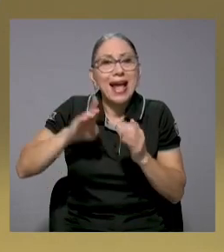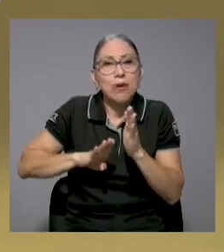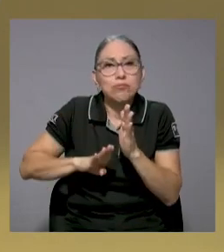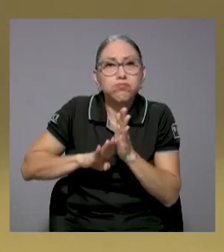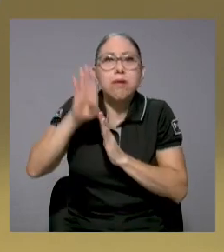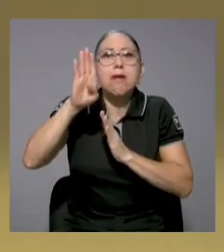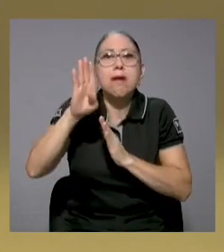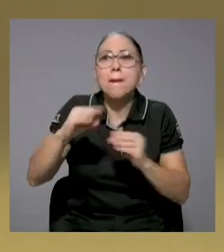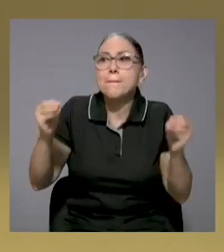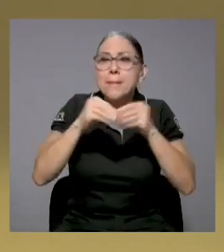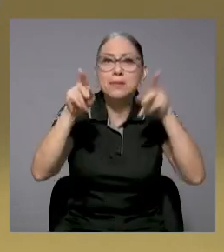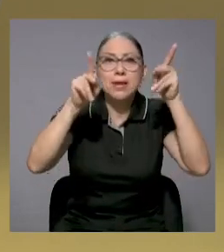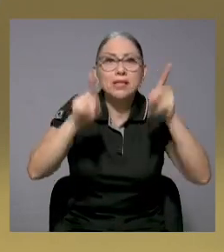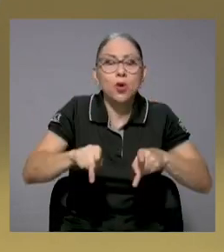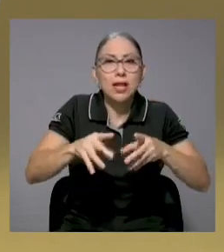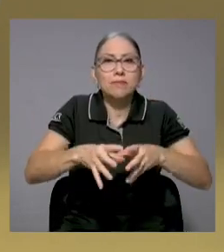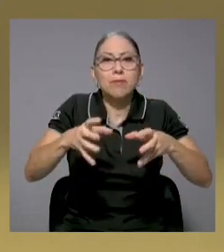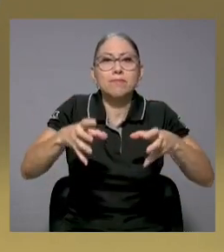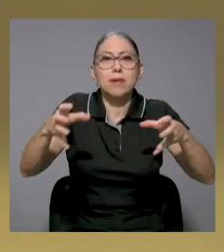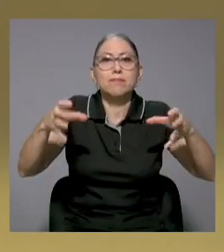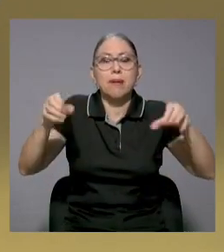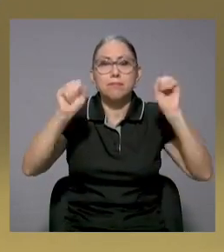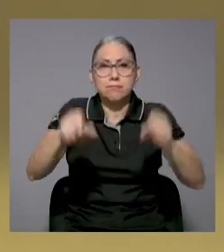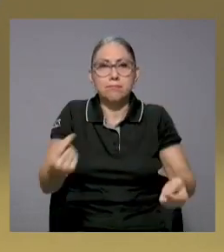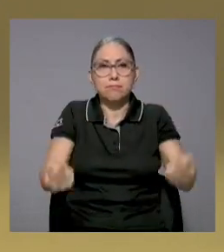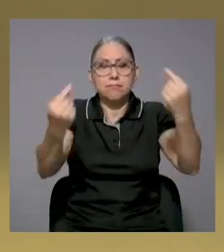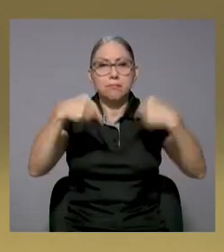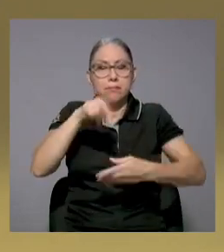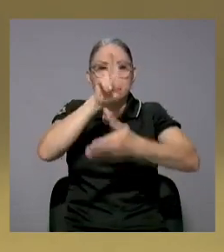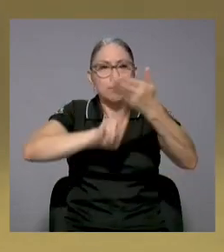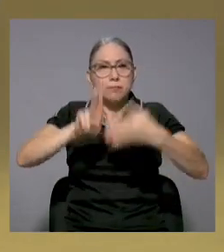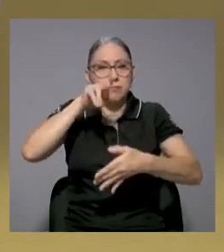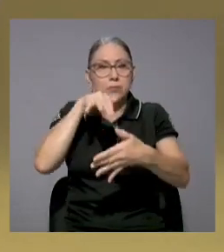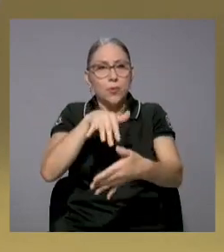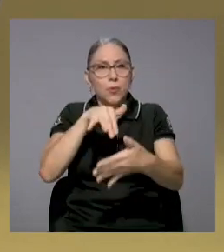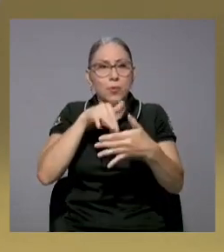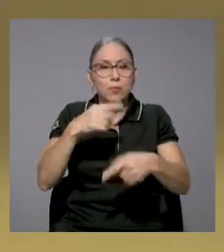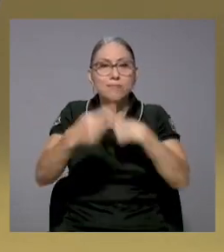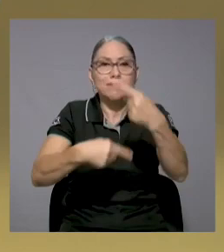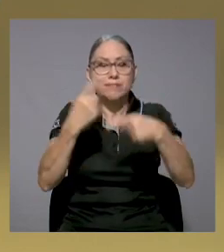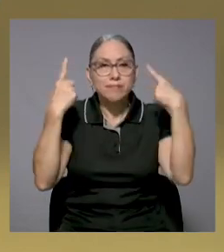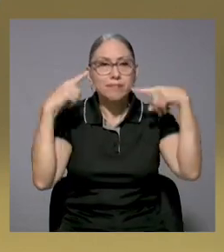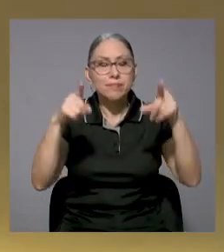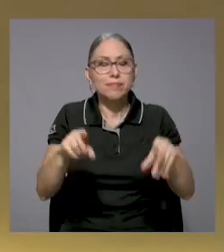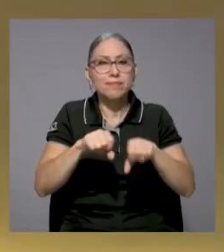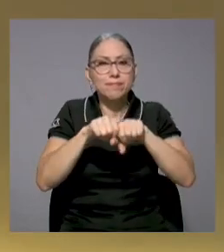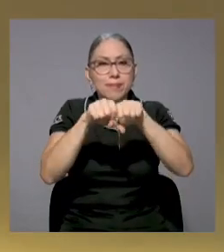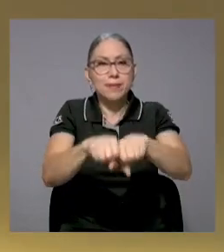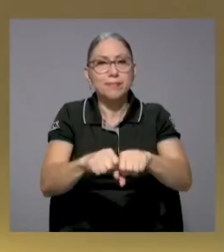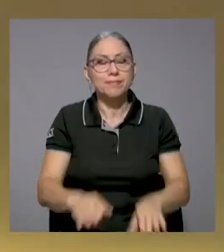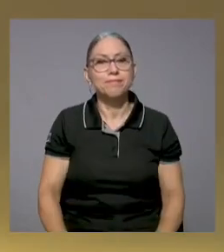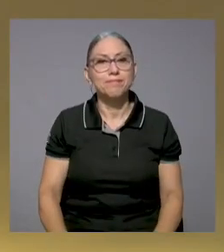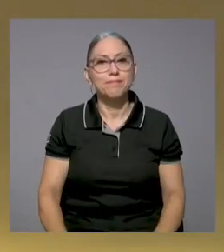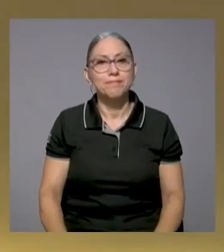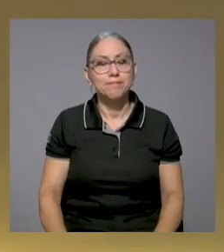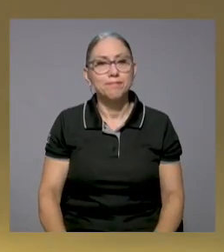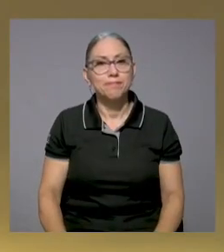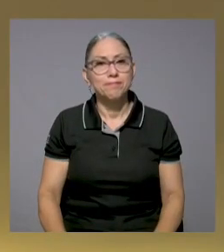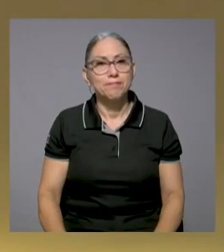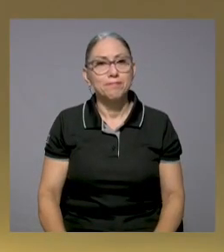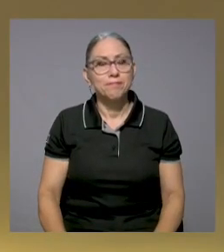cantidad de personas que logramos traer a las aulas universitarias, y especialmente que logran graduarse. El segundo punto,